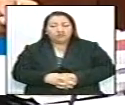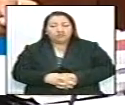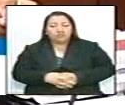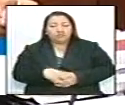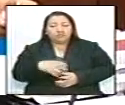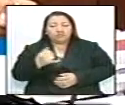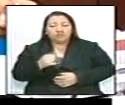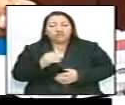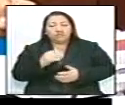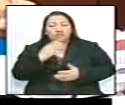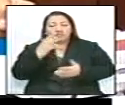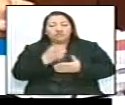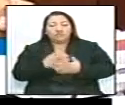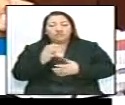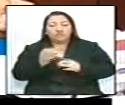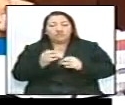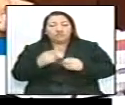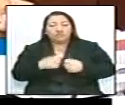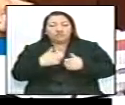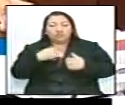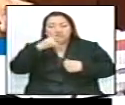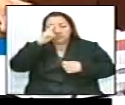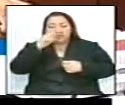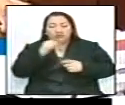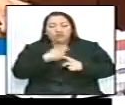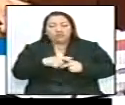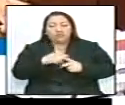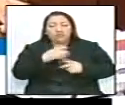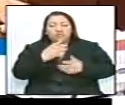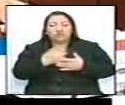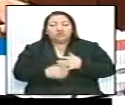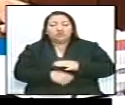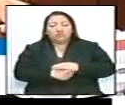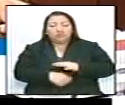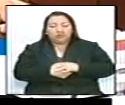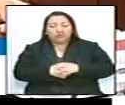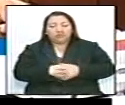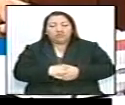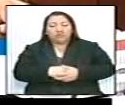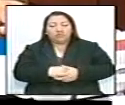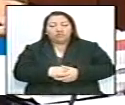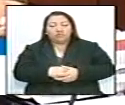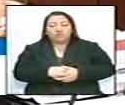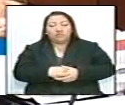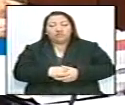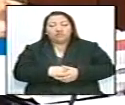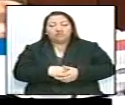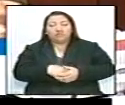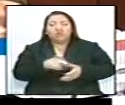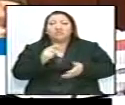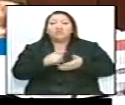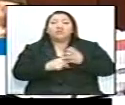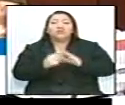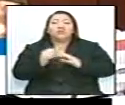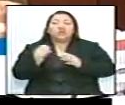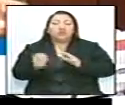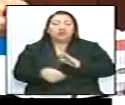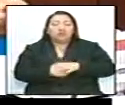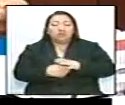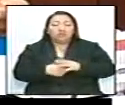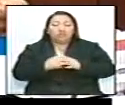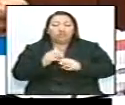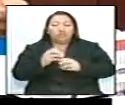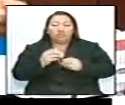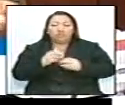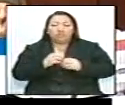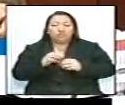severa que vive el Perú por actos de corrupción. La corrupción es galopante en